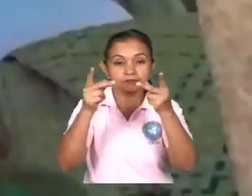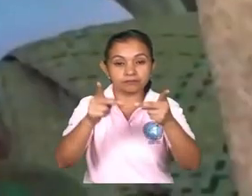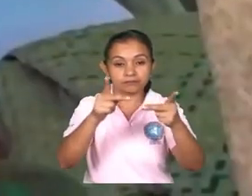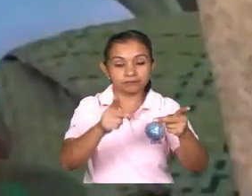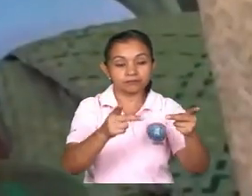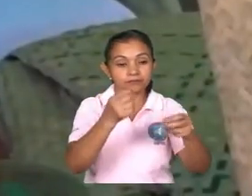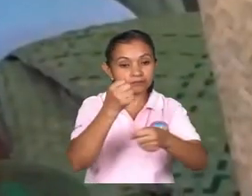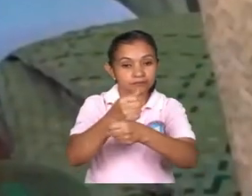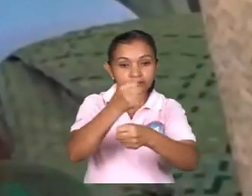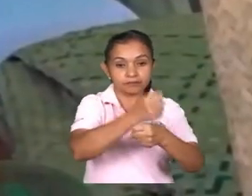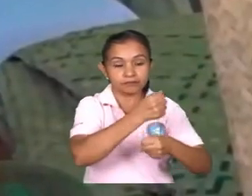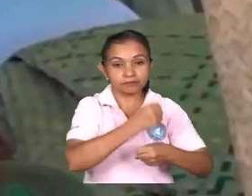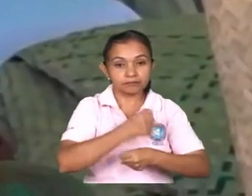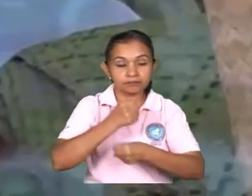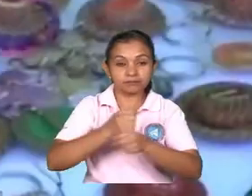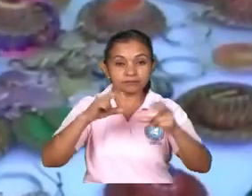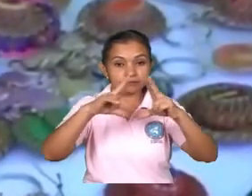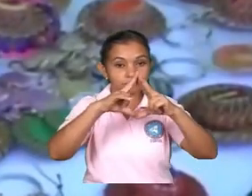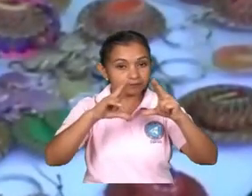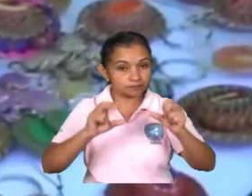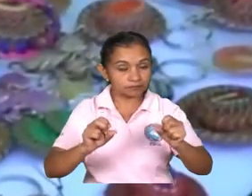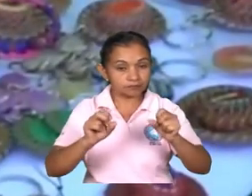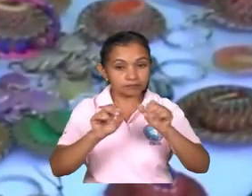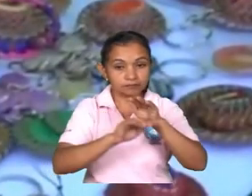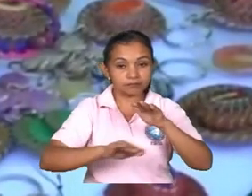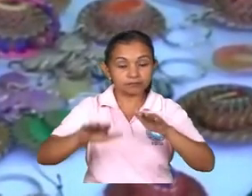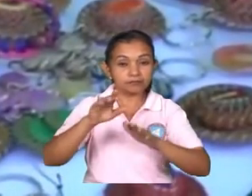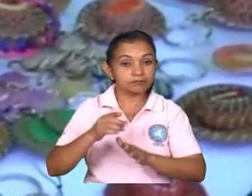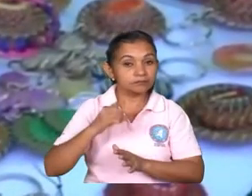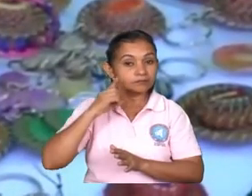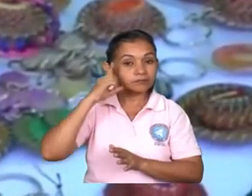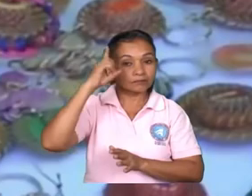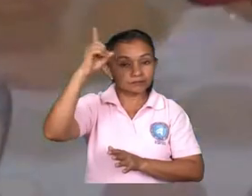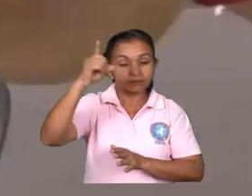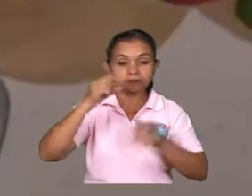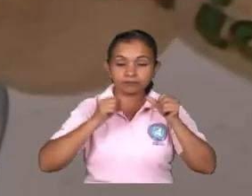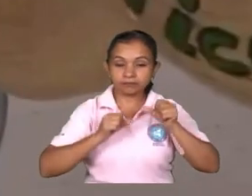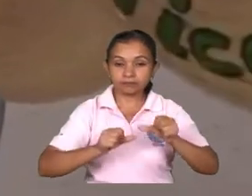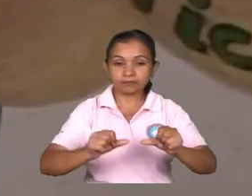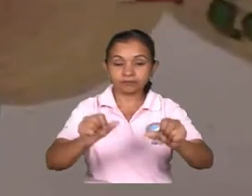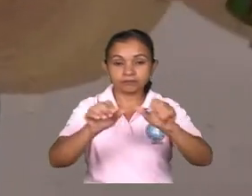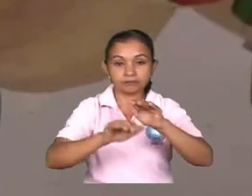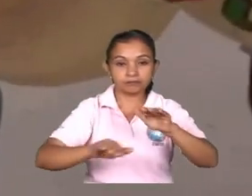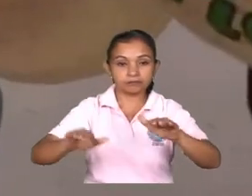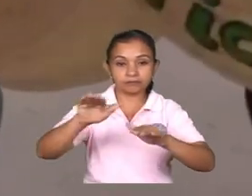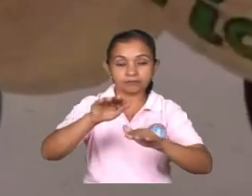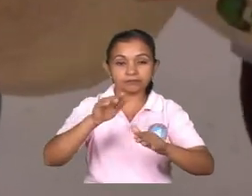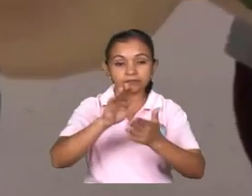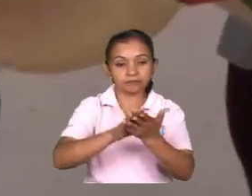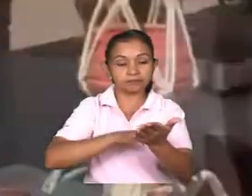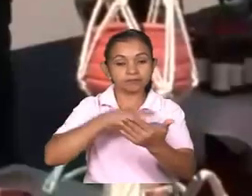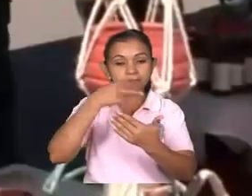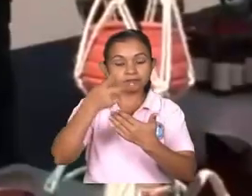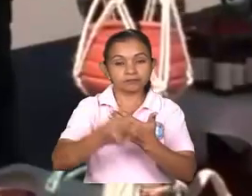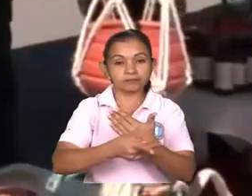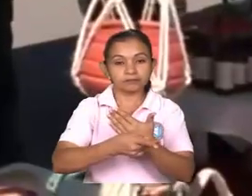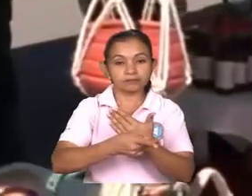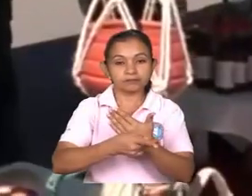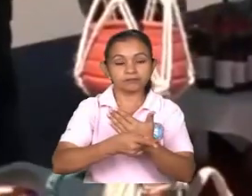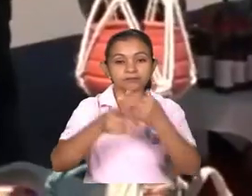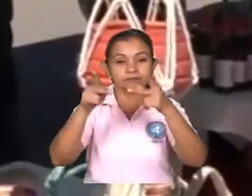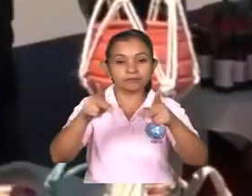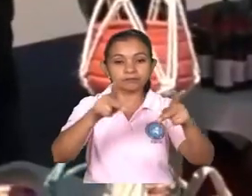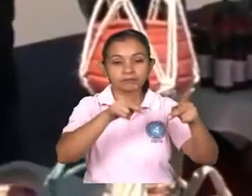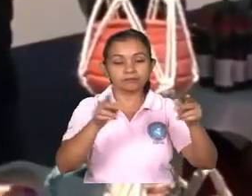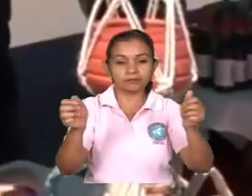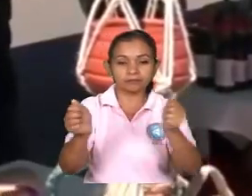emprendedores que llevarán a los nicaragüenses a prosperar y salir adelante. Estos programas incluirán también a las